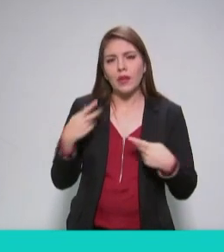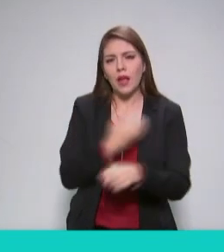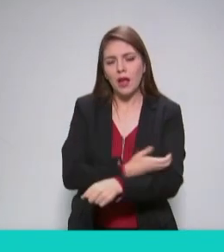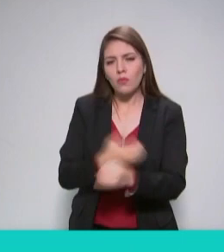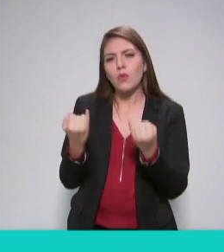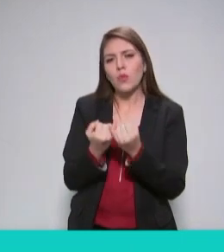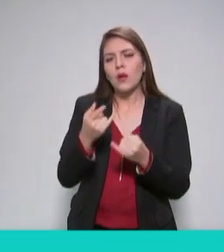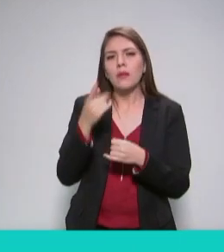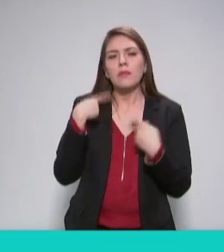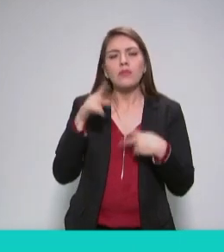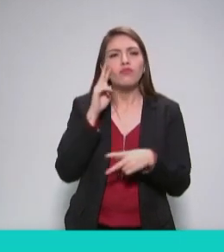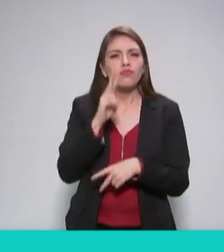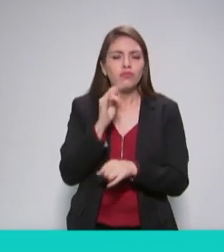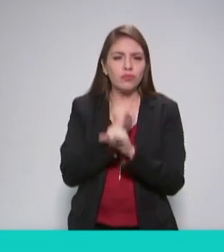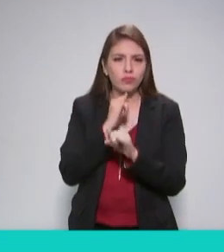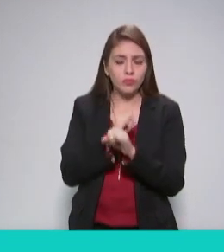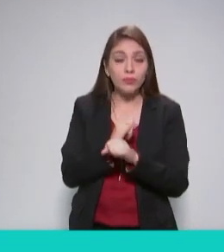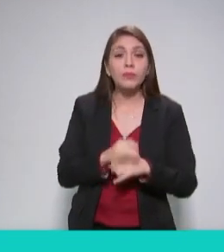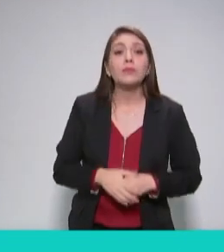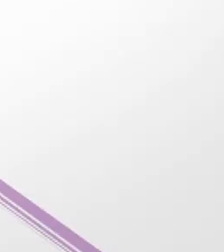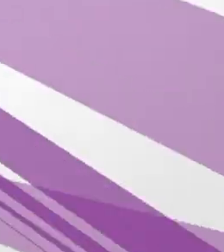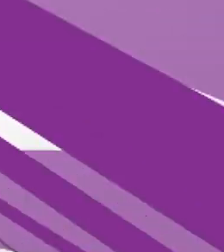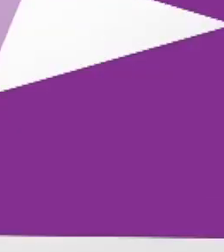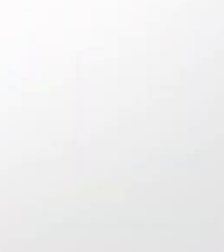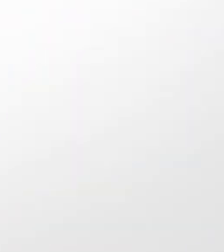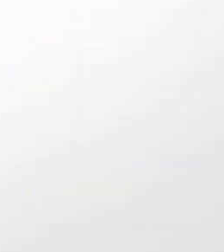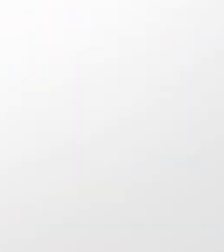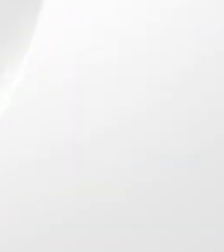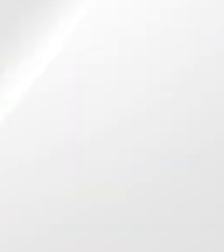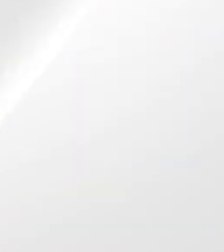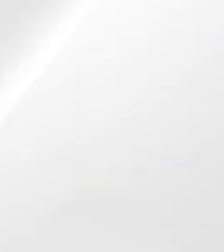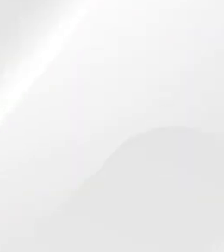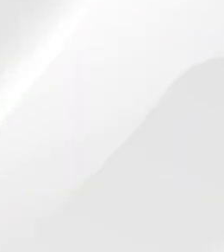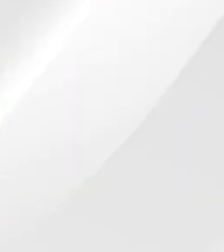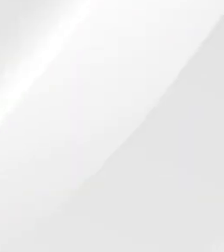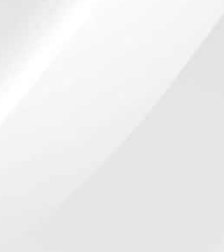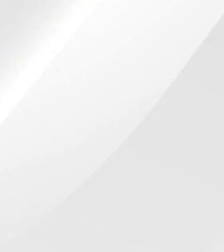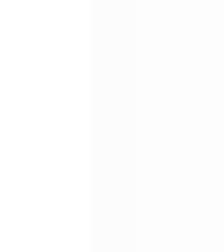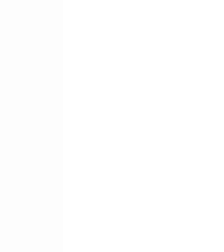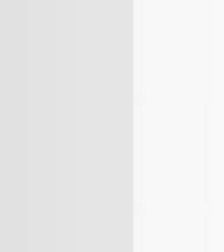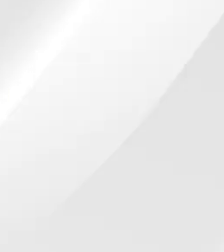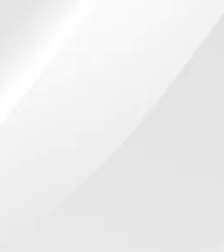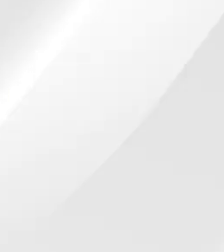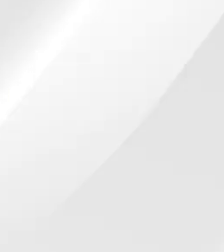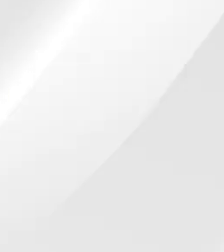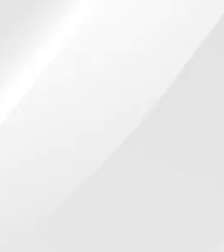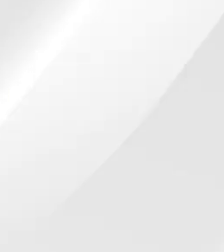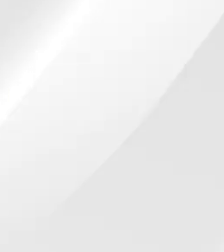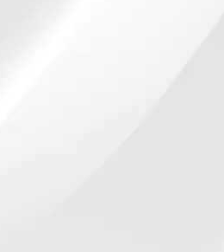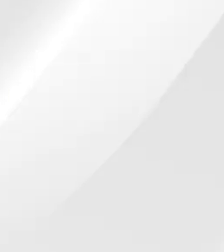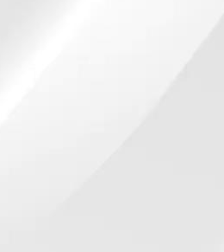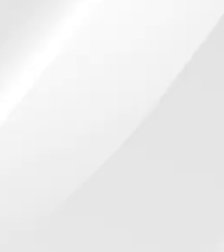grupo fertinal pmx fertilizantes del pacífico instituto nacional de transparencia y acceso